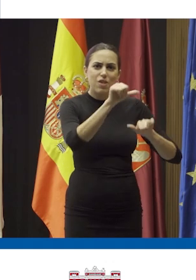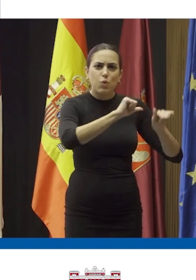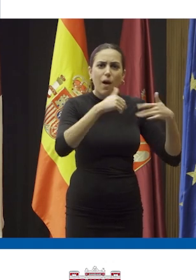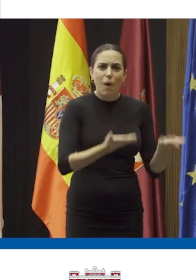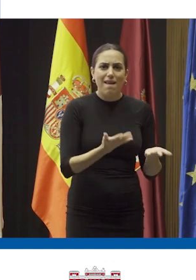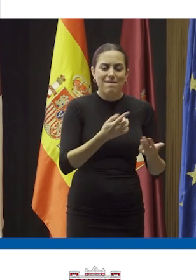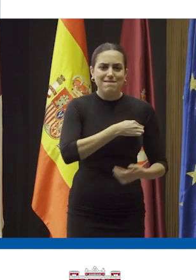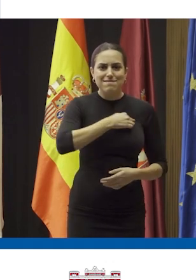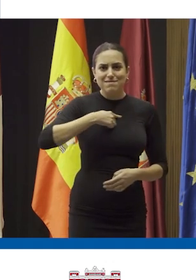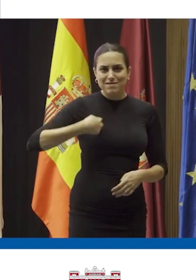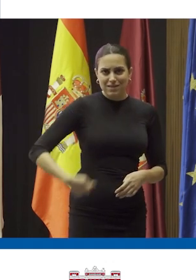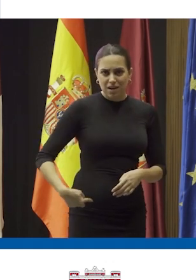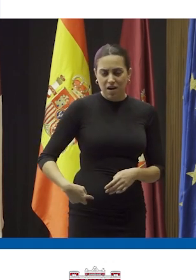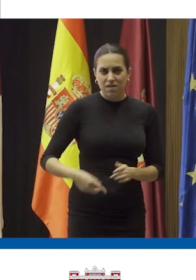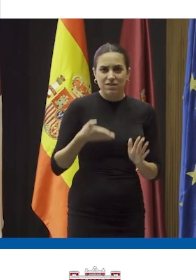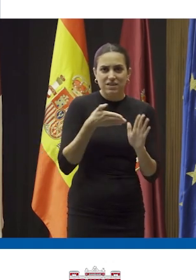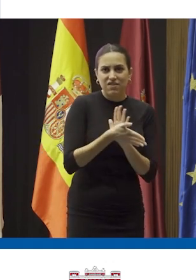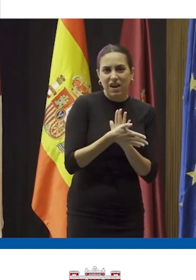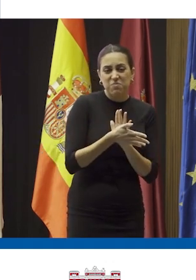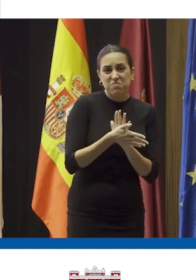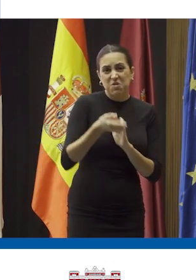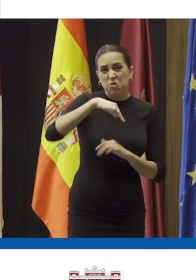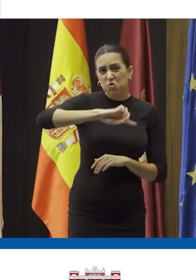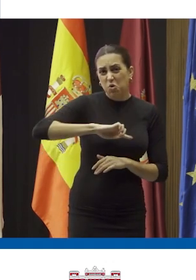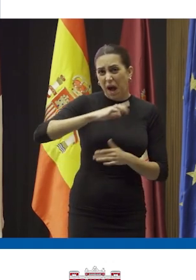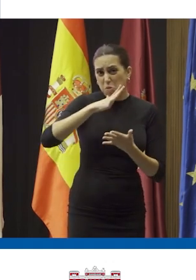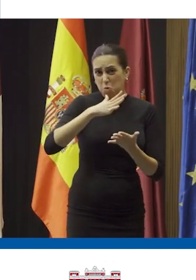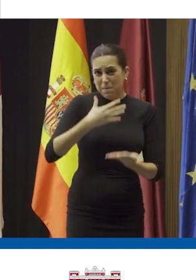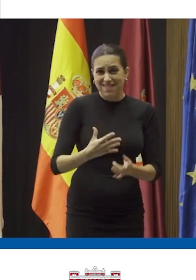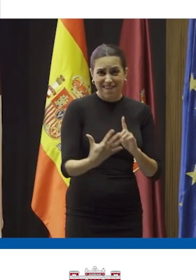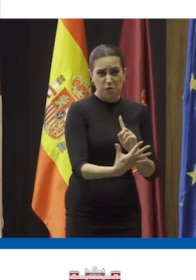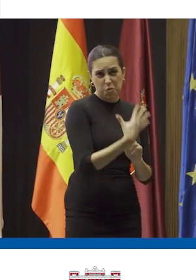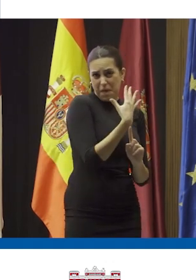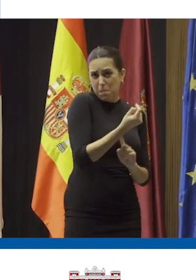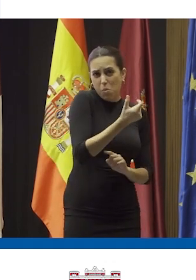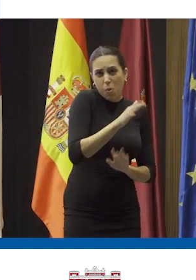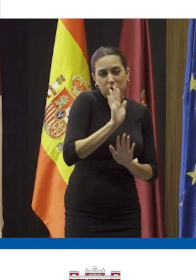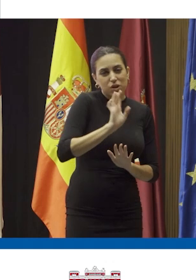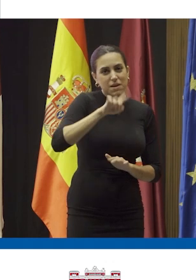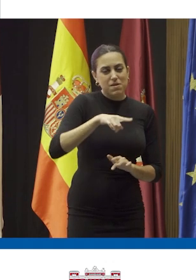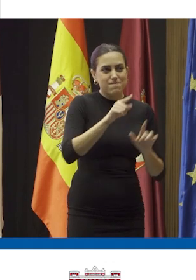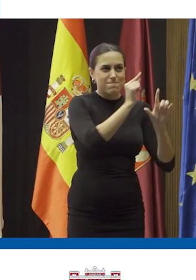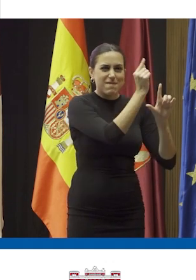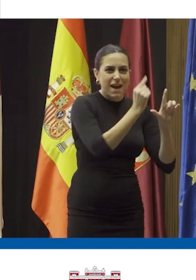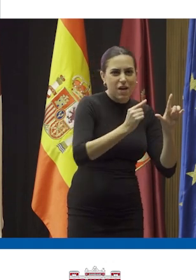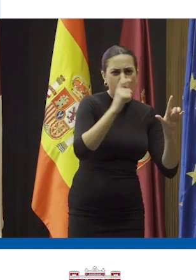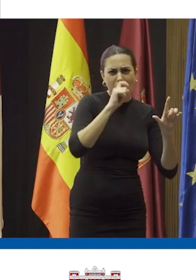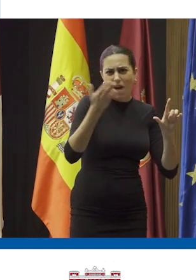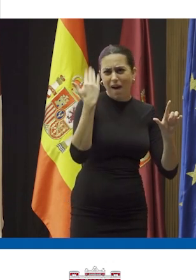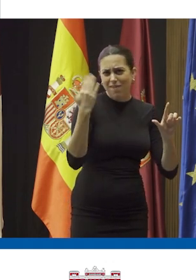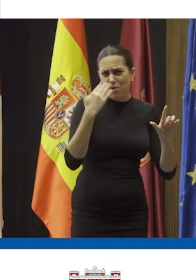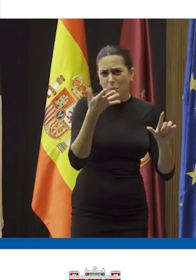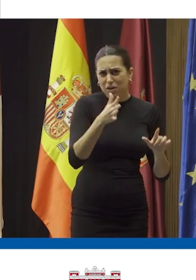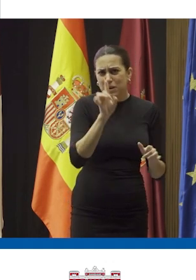poco conocimiento en Occidente, en China, pero sí es un grabado también muy antiguo, de prácticamente 1000 años antes